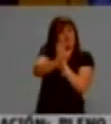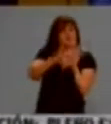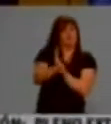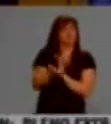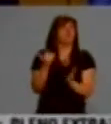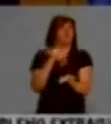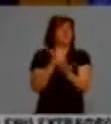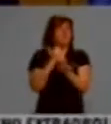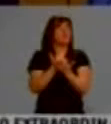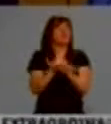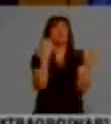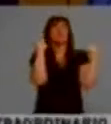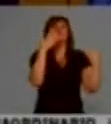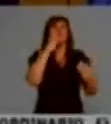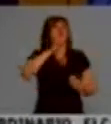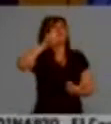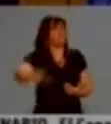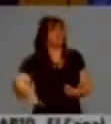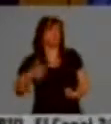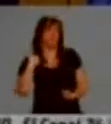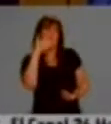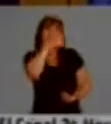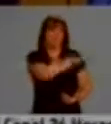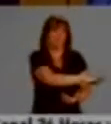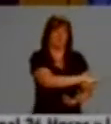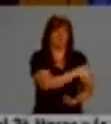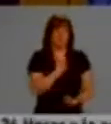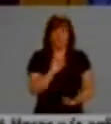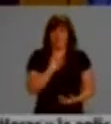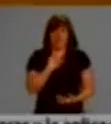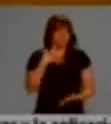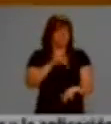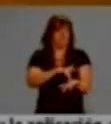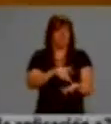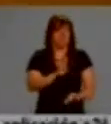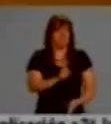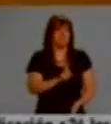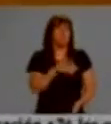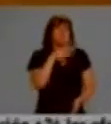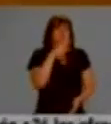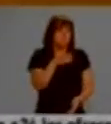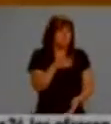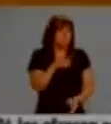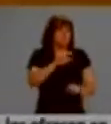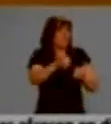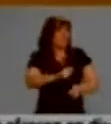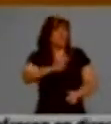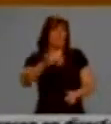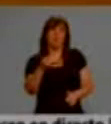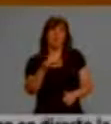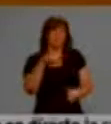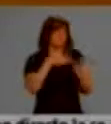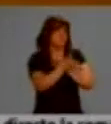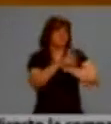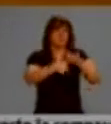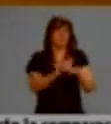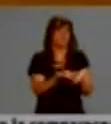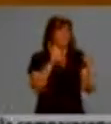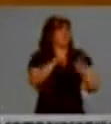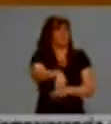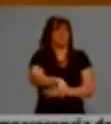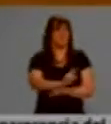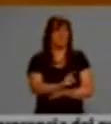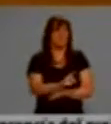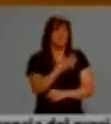y nunca a su víctima. De otro modo, lisa y llanamente, esto no sería una democracia. Si